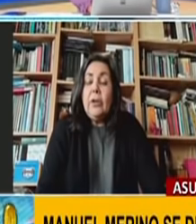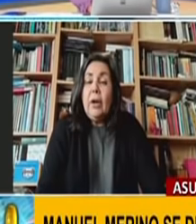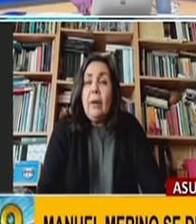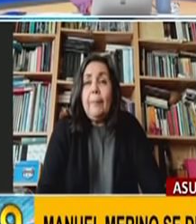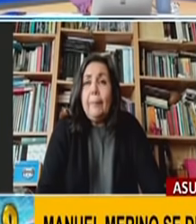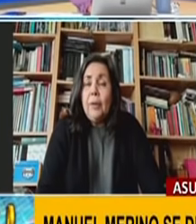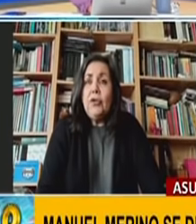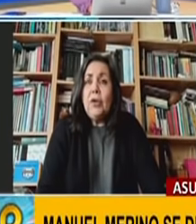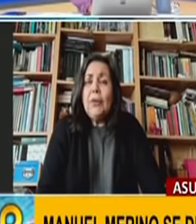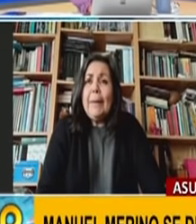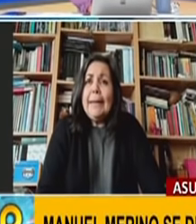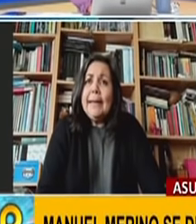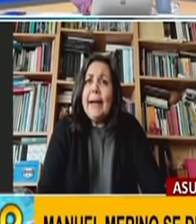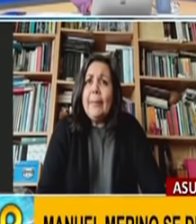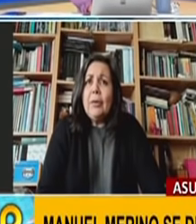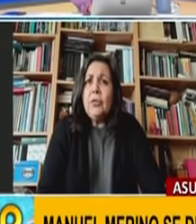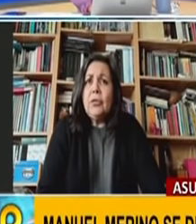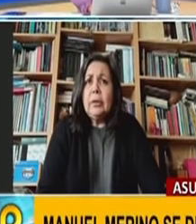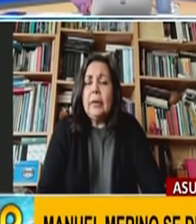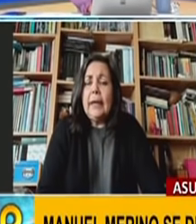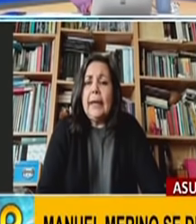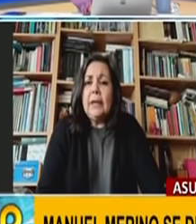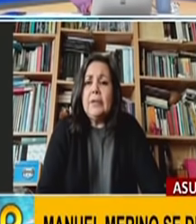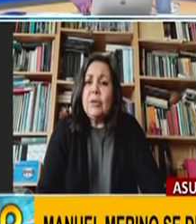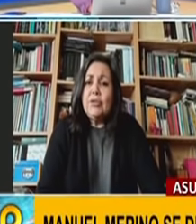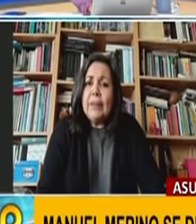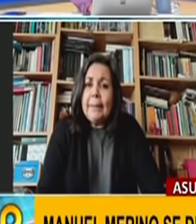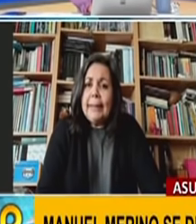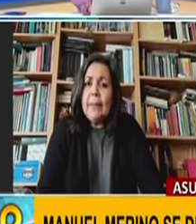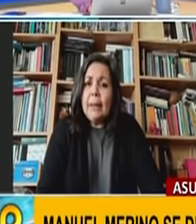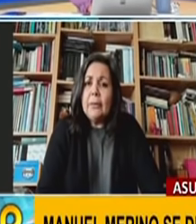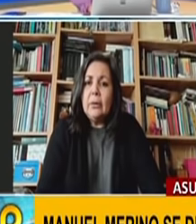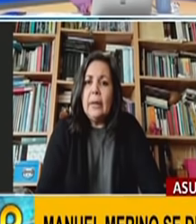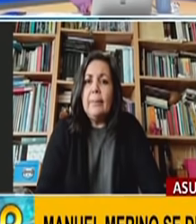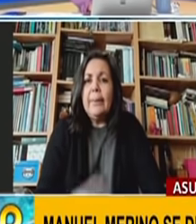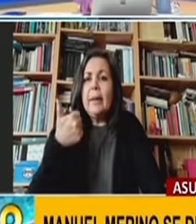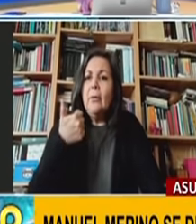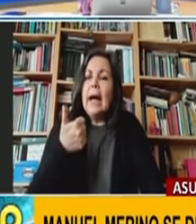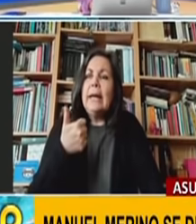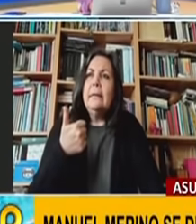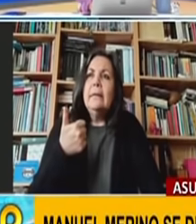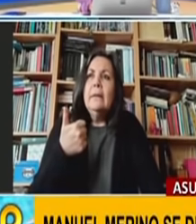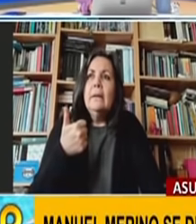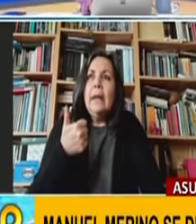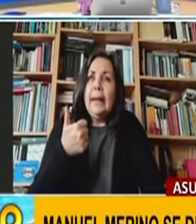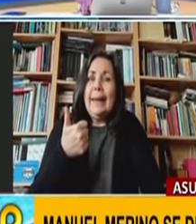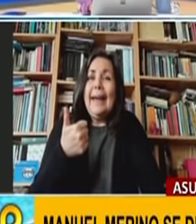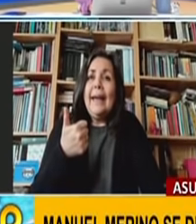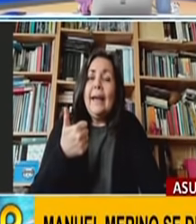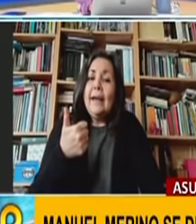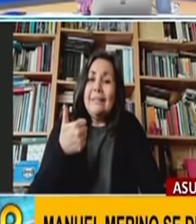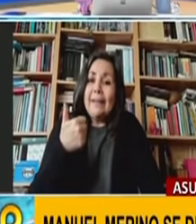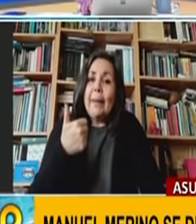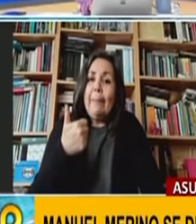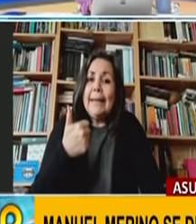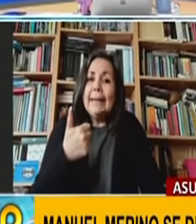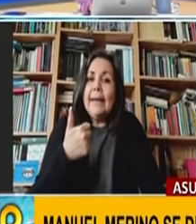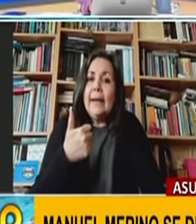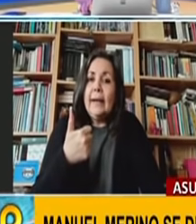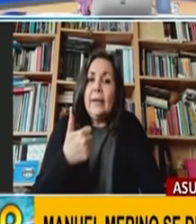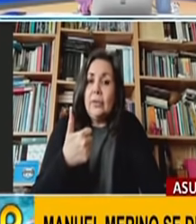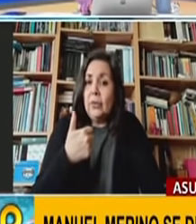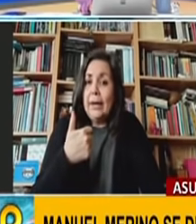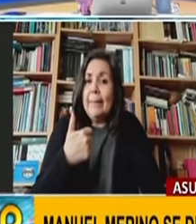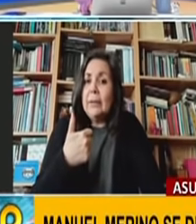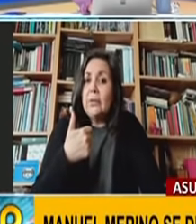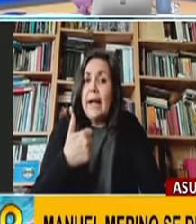Bueno, nosotros pediríamos situaciones mínimas, ¿no? En primer lugar, que se respete